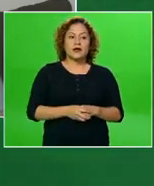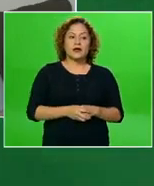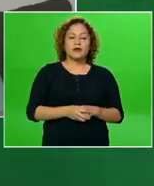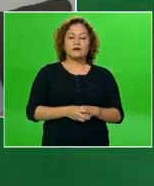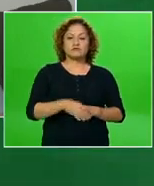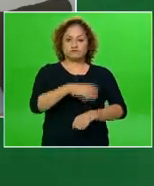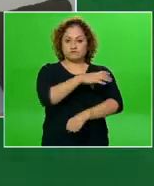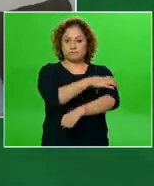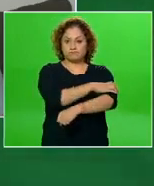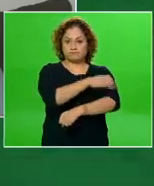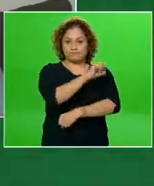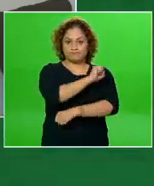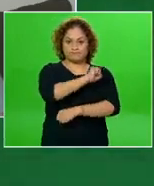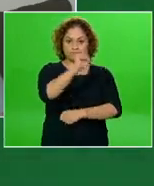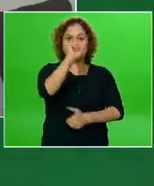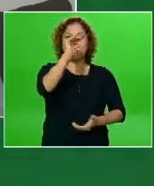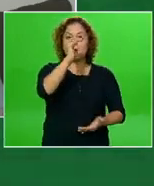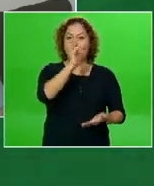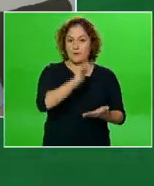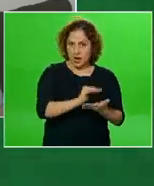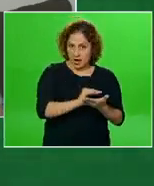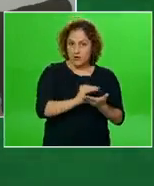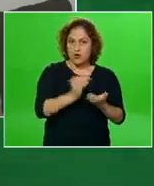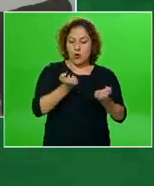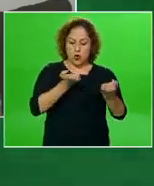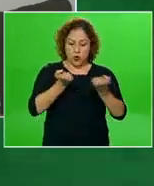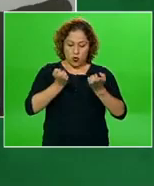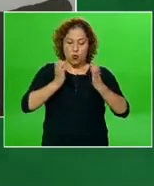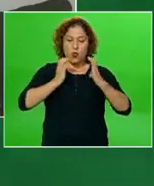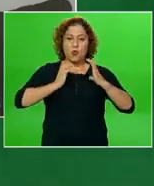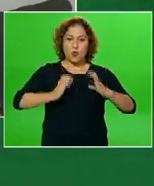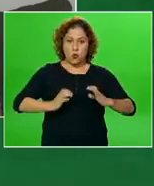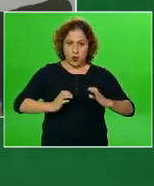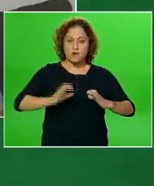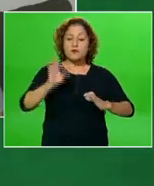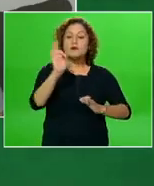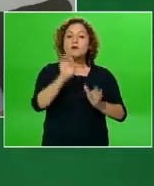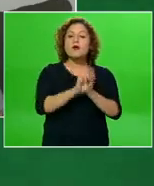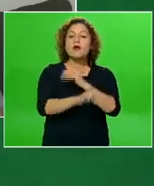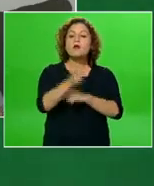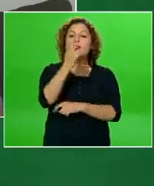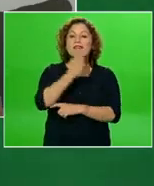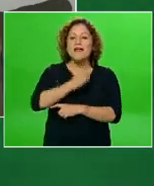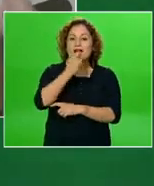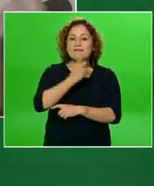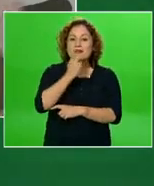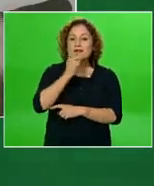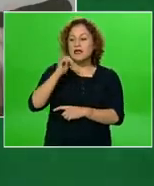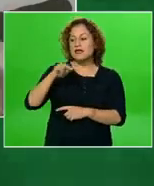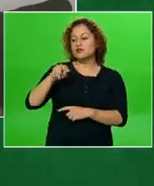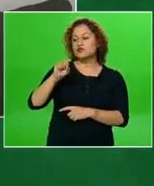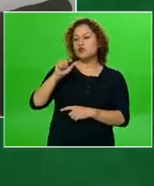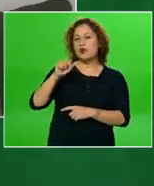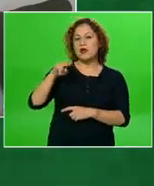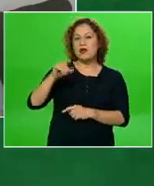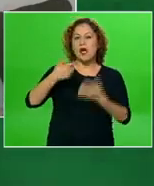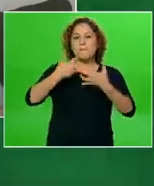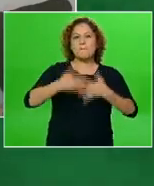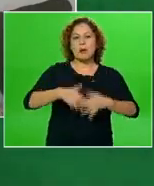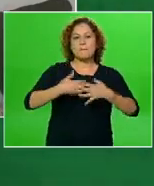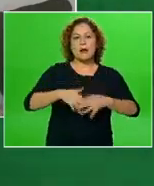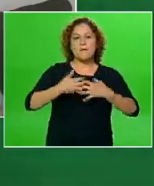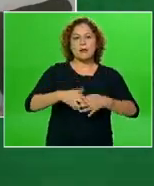para ayudar a que el cuerpo sea más sensible a la insulina para ayudar a que el músculo pueda captar es